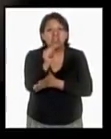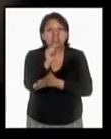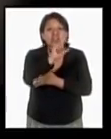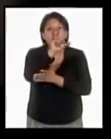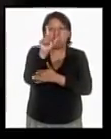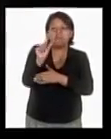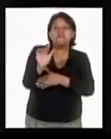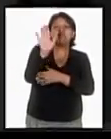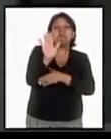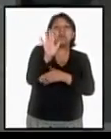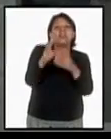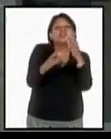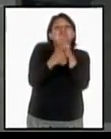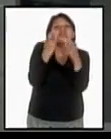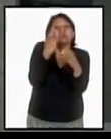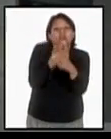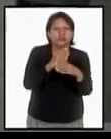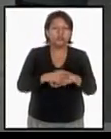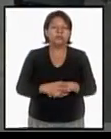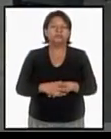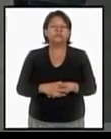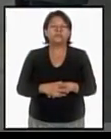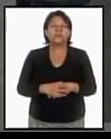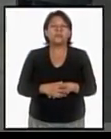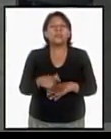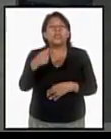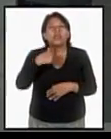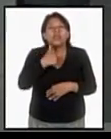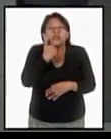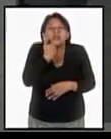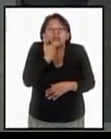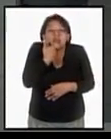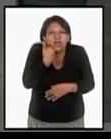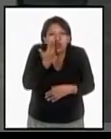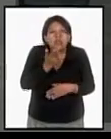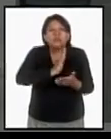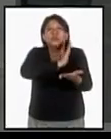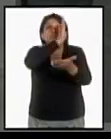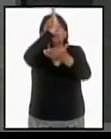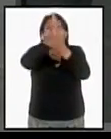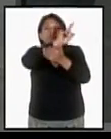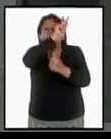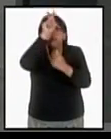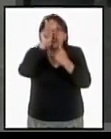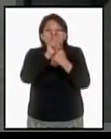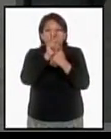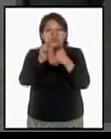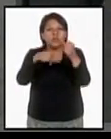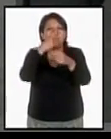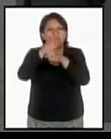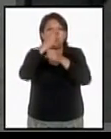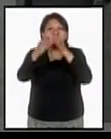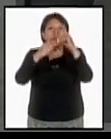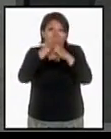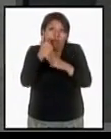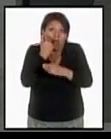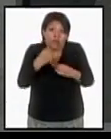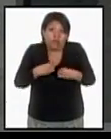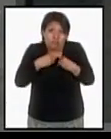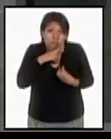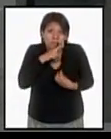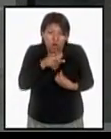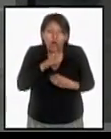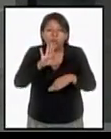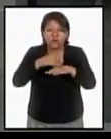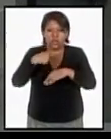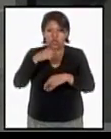mera mercancía. Hemos soñado de ir a los países de primer mundo para tener una vida mejor. Por eso yo me